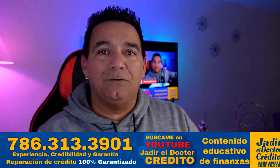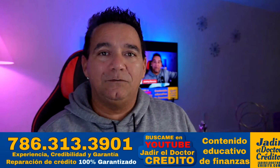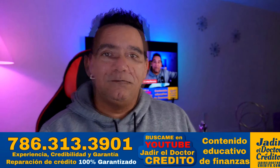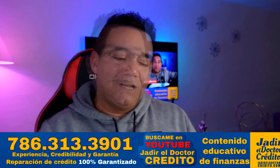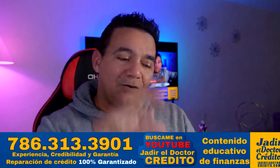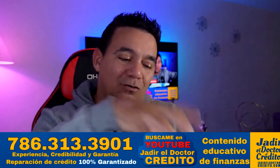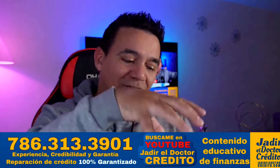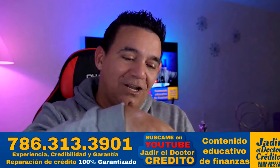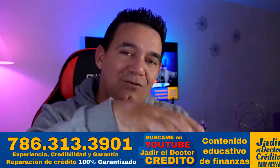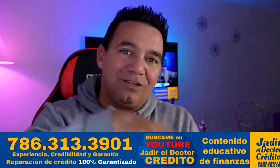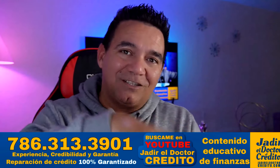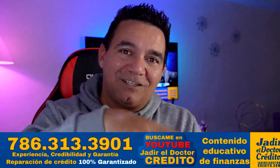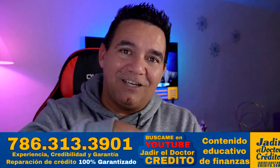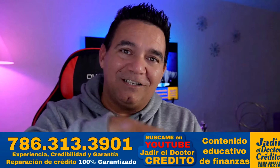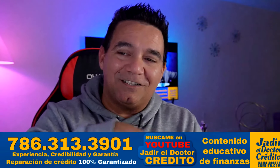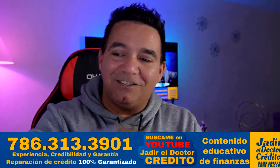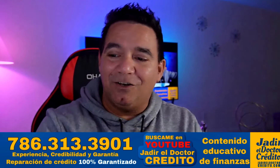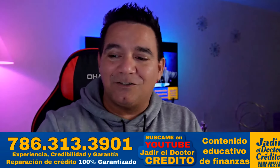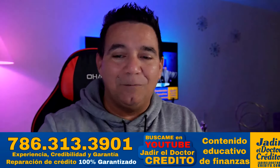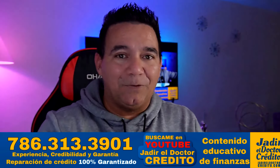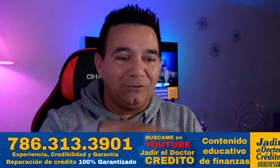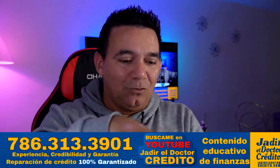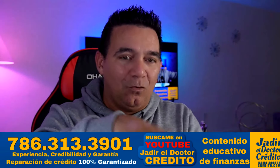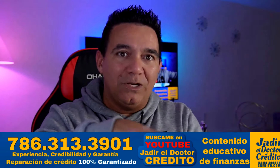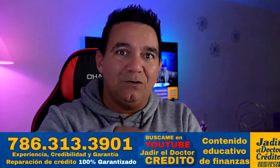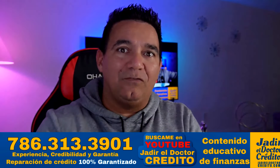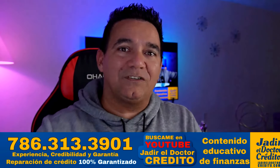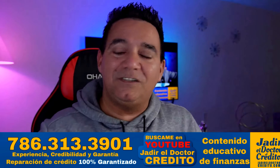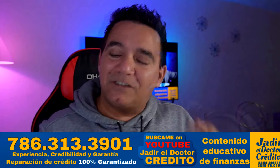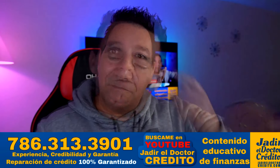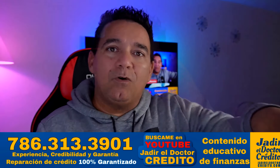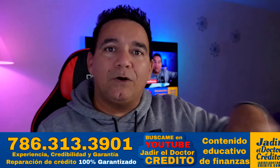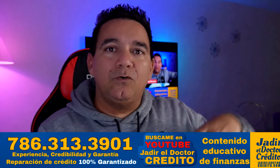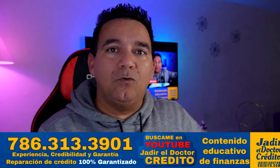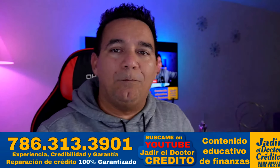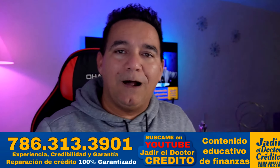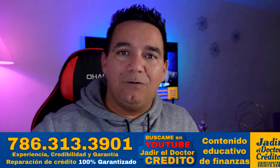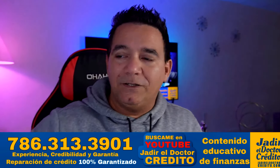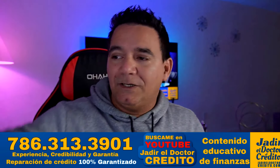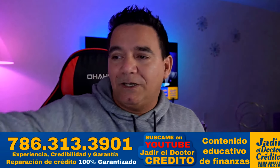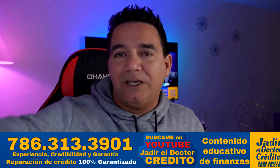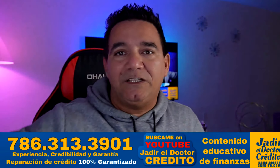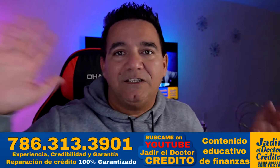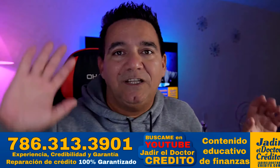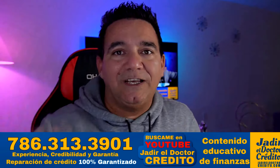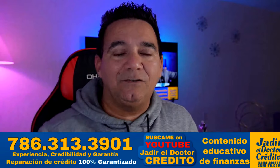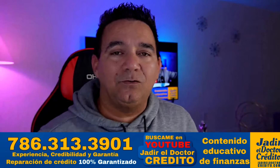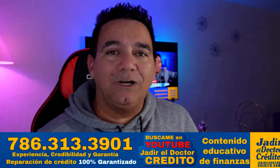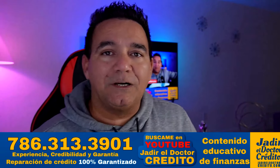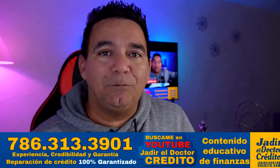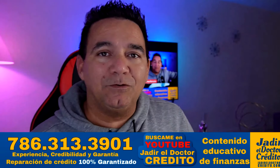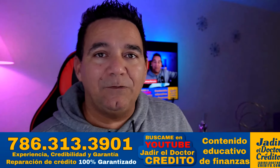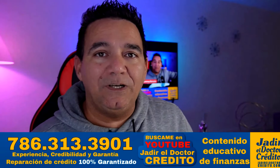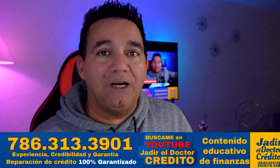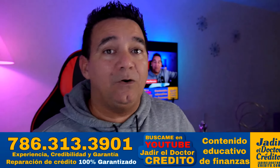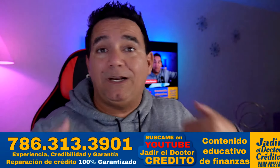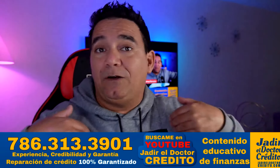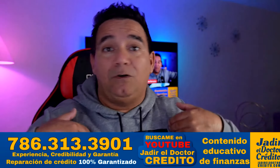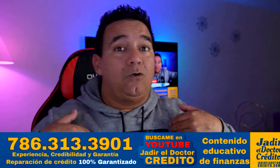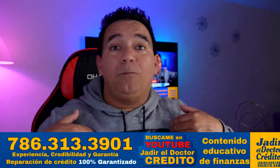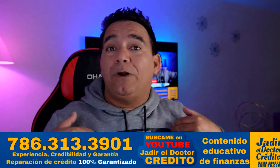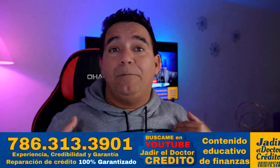manos. Si algo se ha necesitado siempre estos gobiernos fascistas, es buscar un culpable en quien delegar toda la responsabilidad.